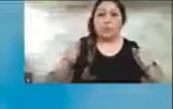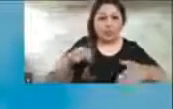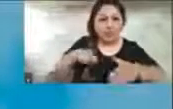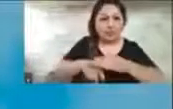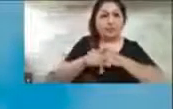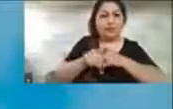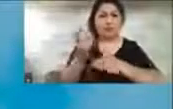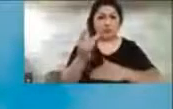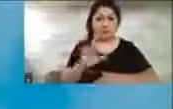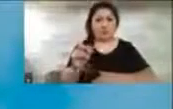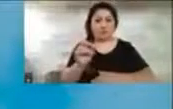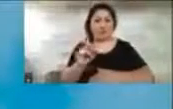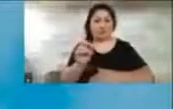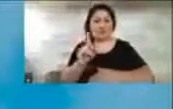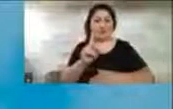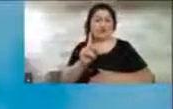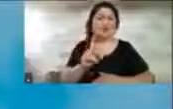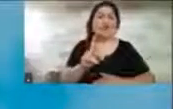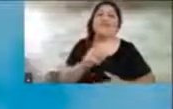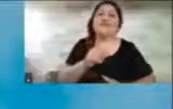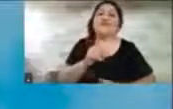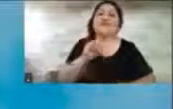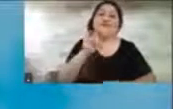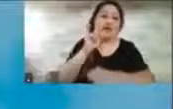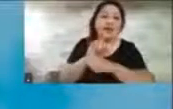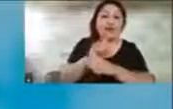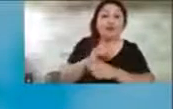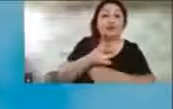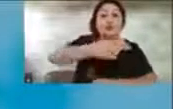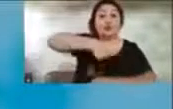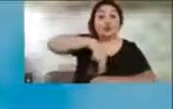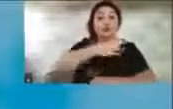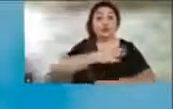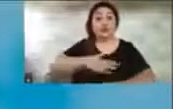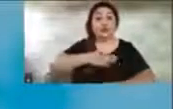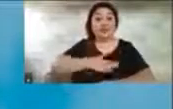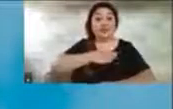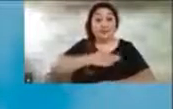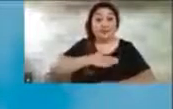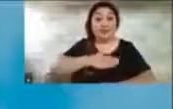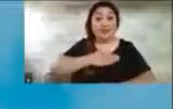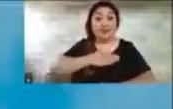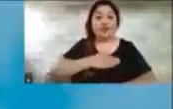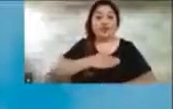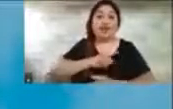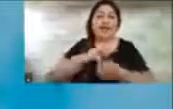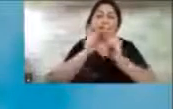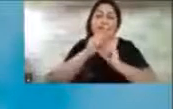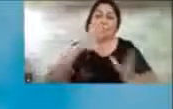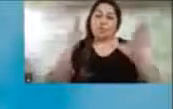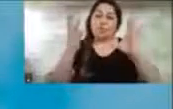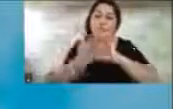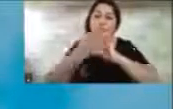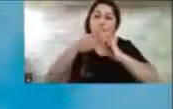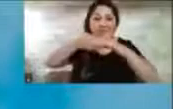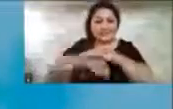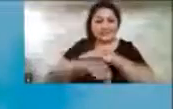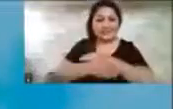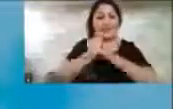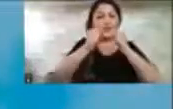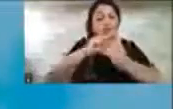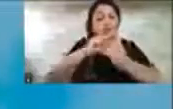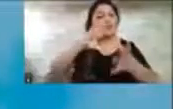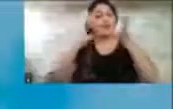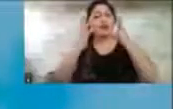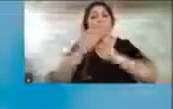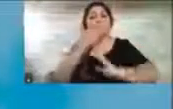cambiar el mundo y con ganas de contribuir a algo más inclusivo y accesible podemos hacer del mundo un lugar mejor sobre todo para las personas